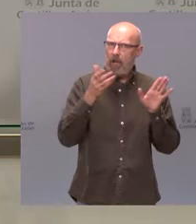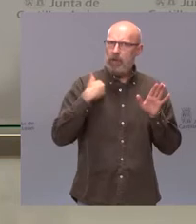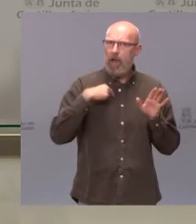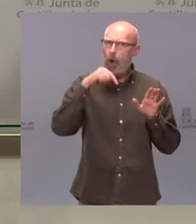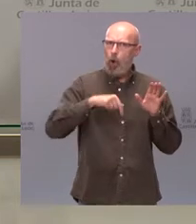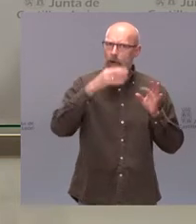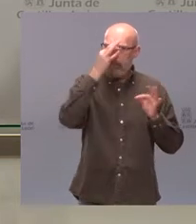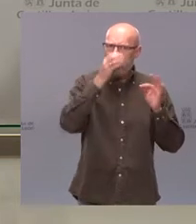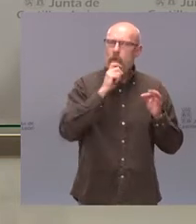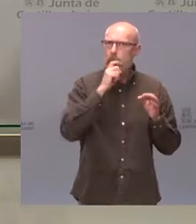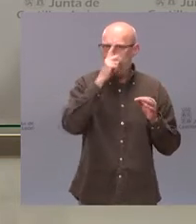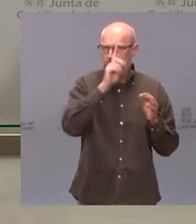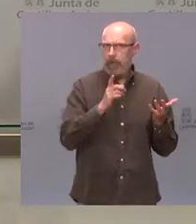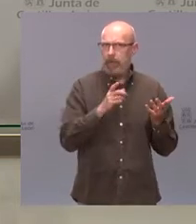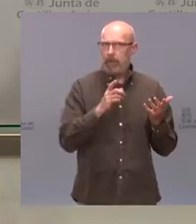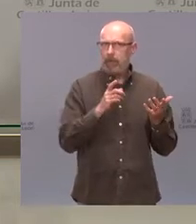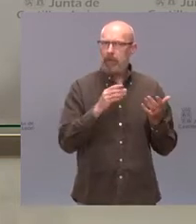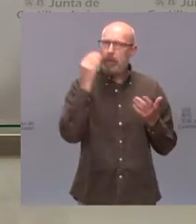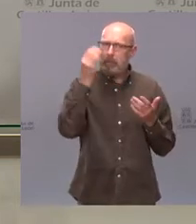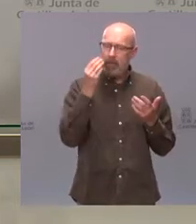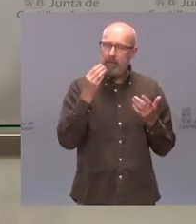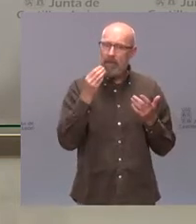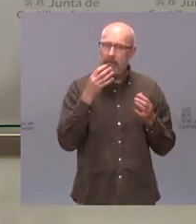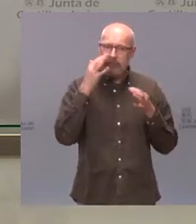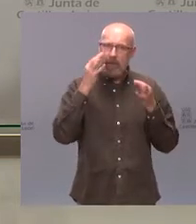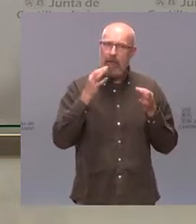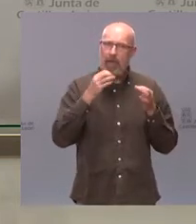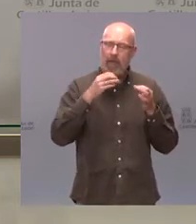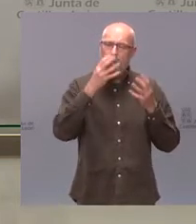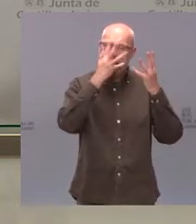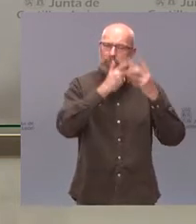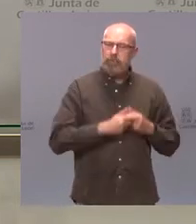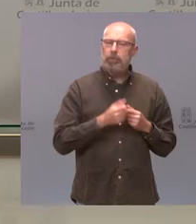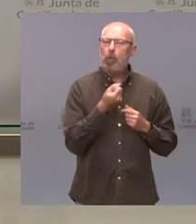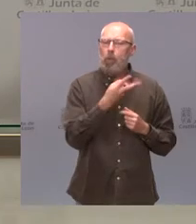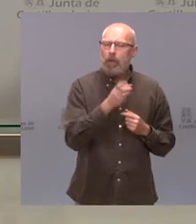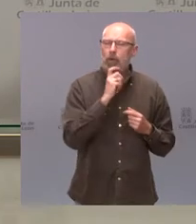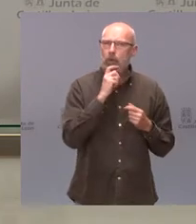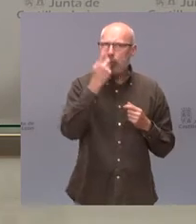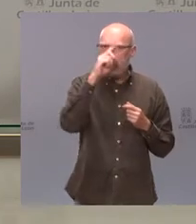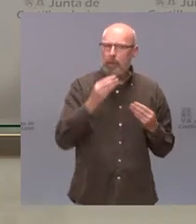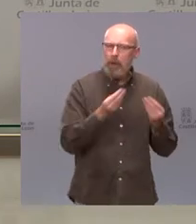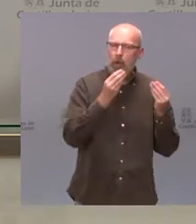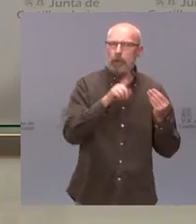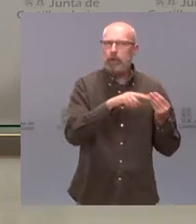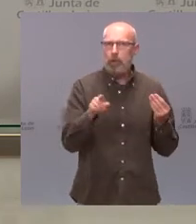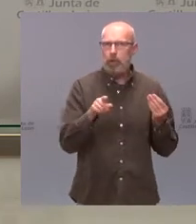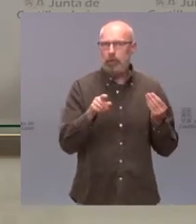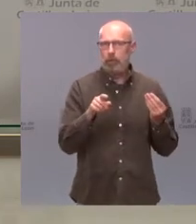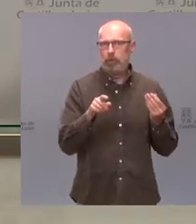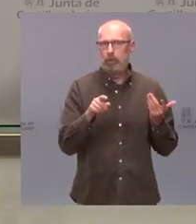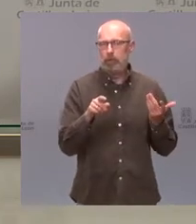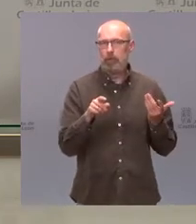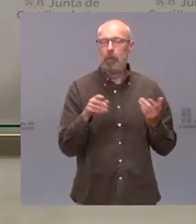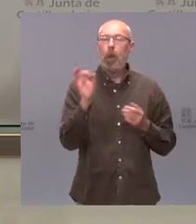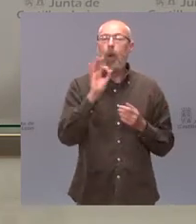dato, si la tendencia va a mejor y esto les ha animado a tomar esta decisión o si están abiertos a